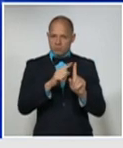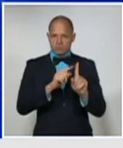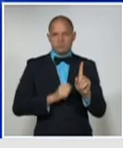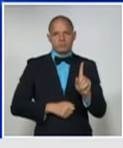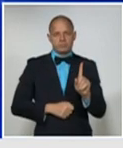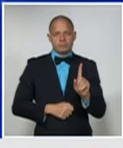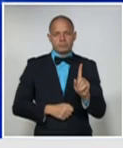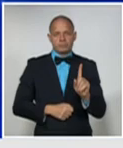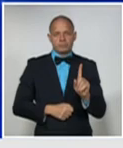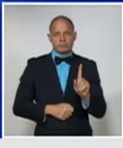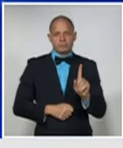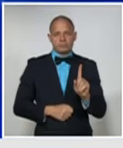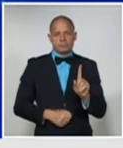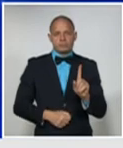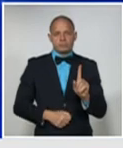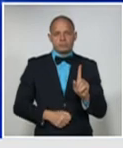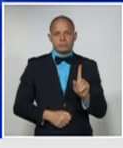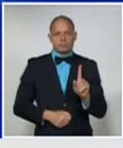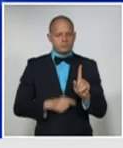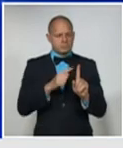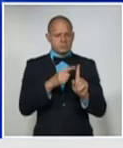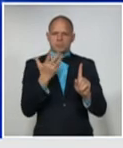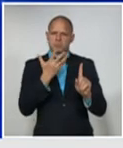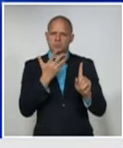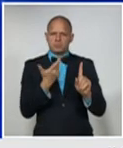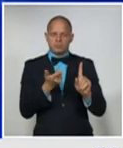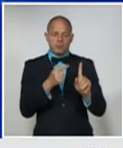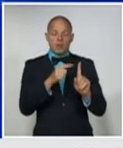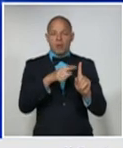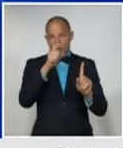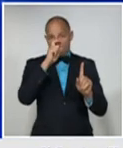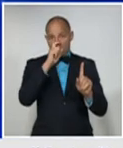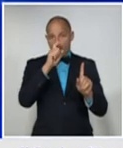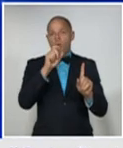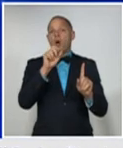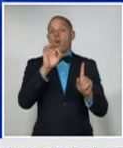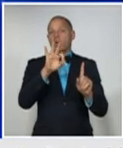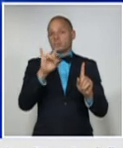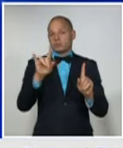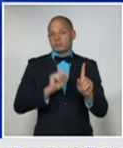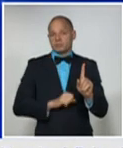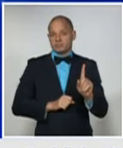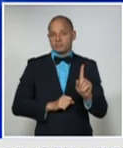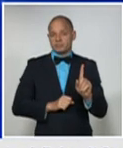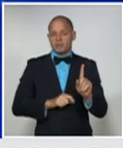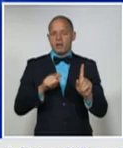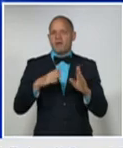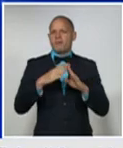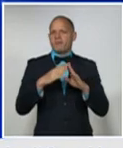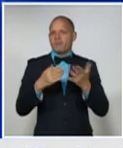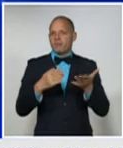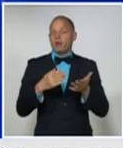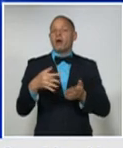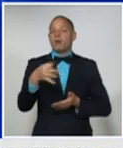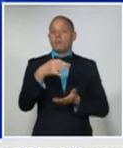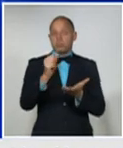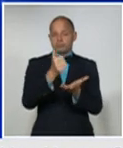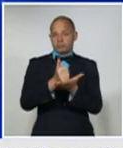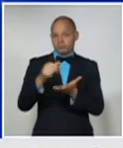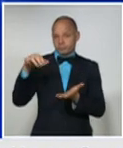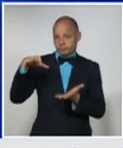nuestro país, un paciente de 89 años de edad del municipio Pinar en esta